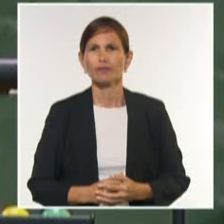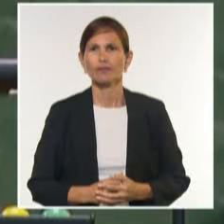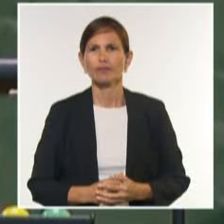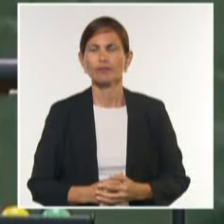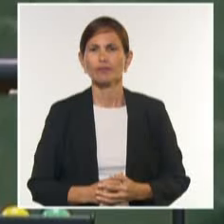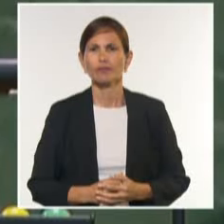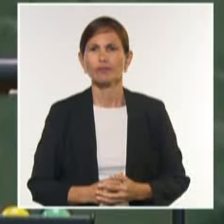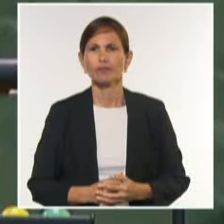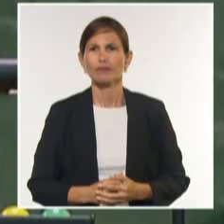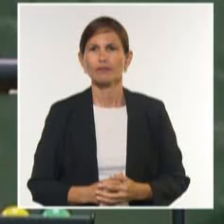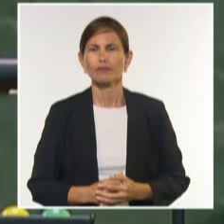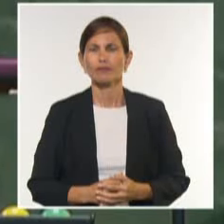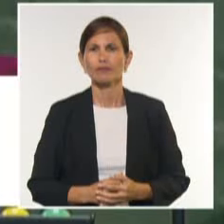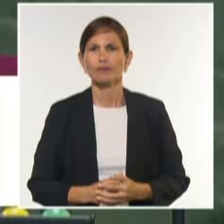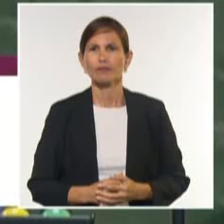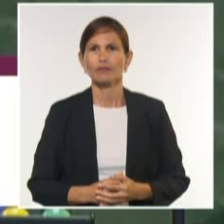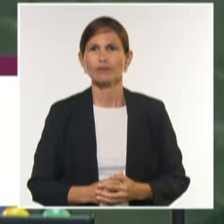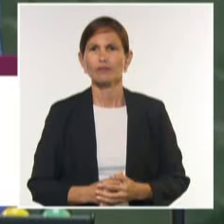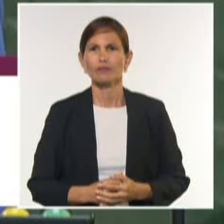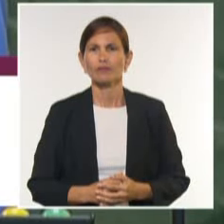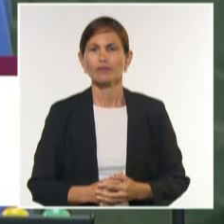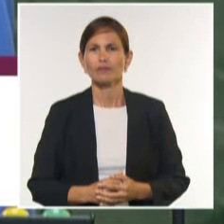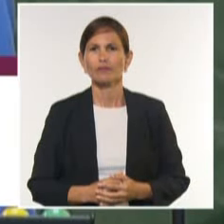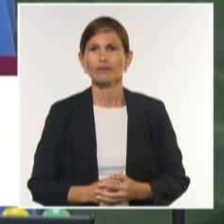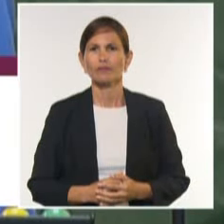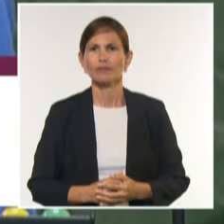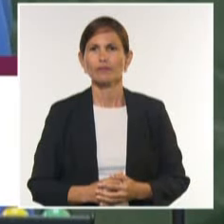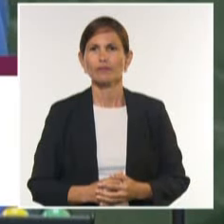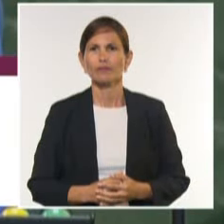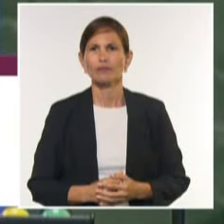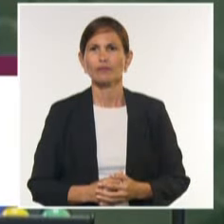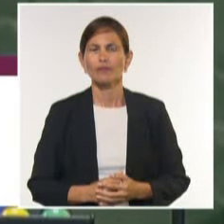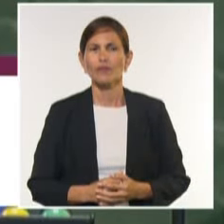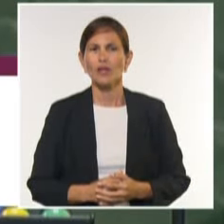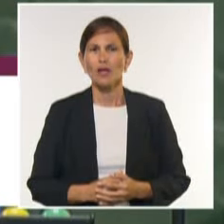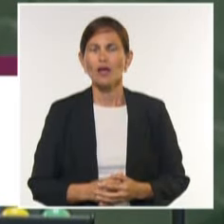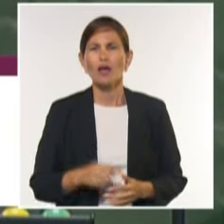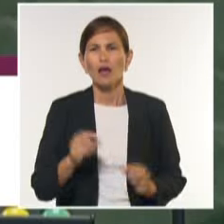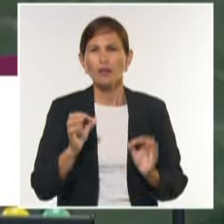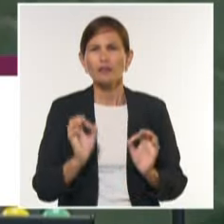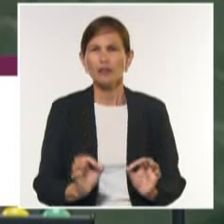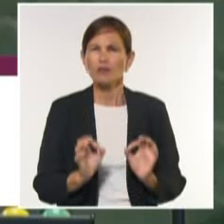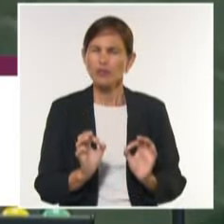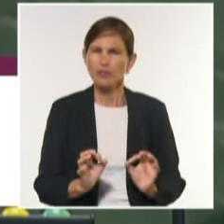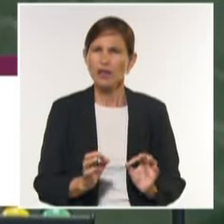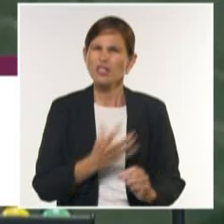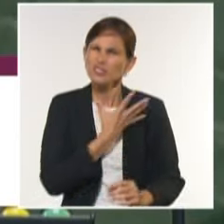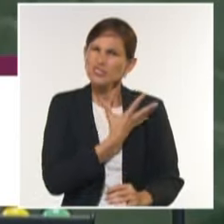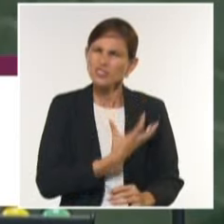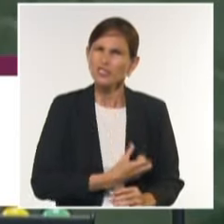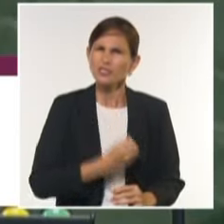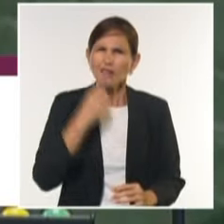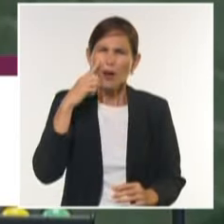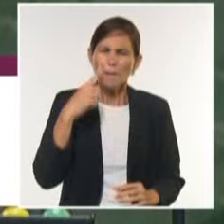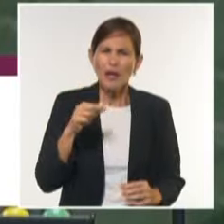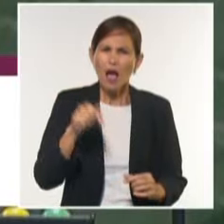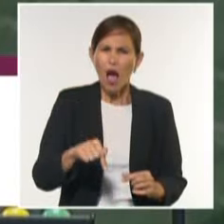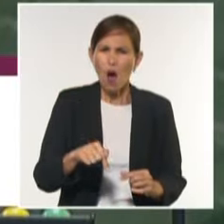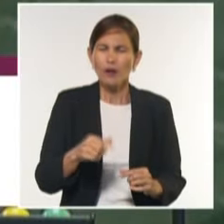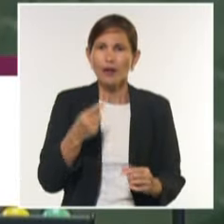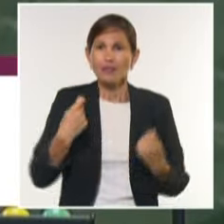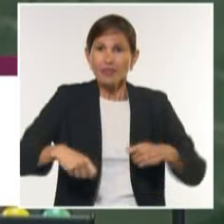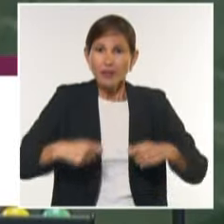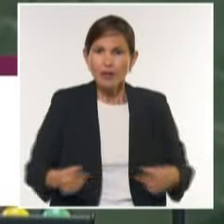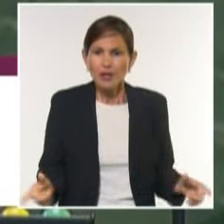un momento en que deberíamos estar ampliando la cooperación, las medidas restrictivas y las divisiones políticas